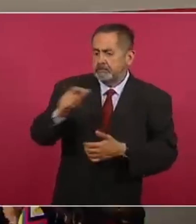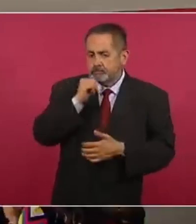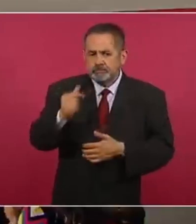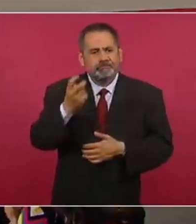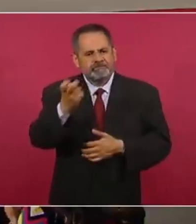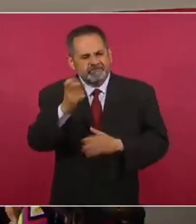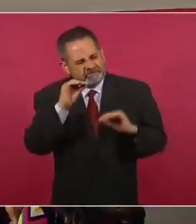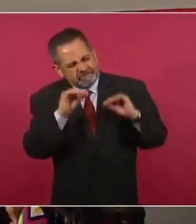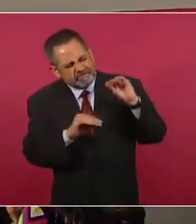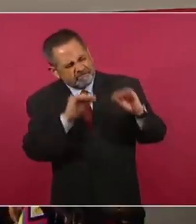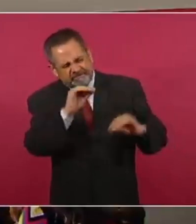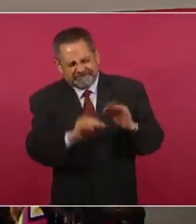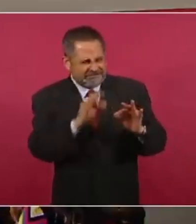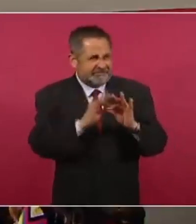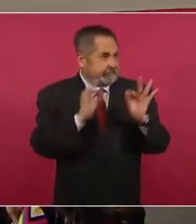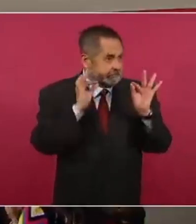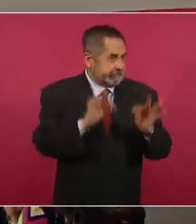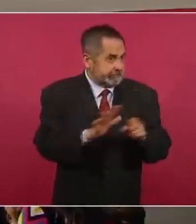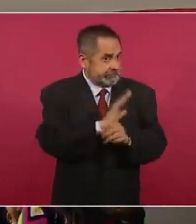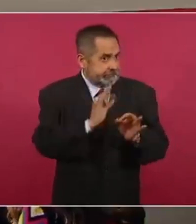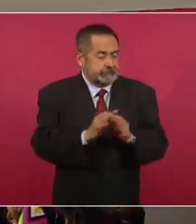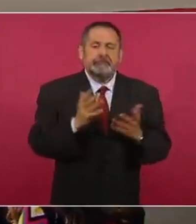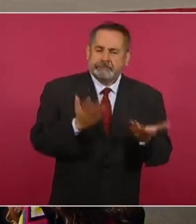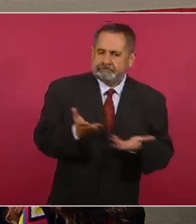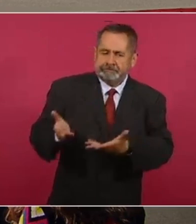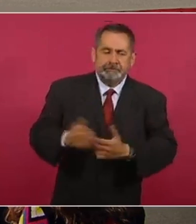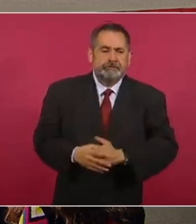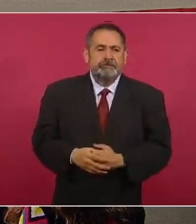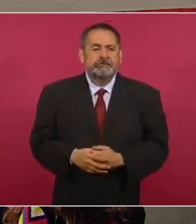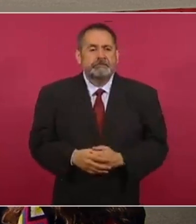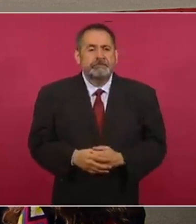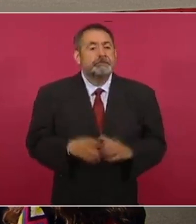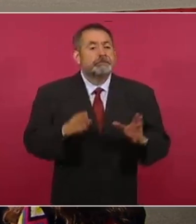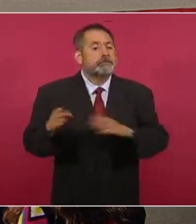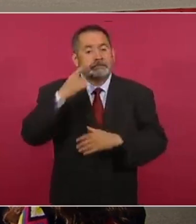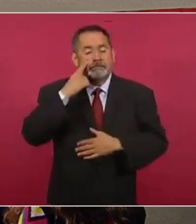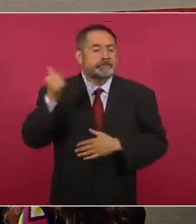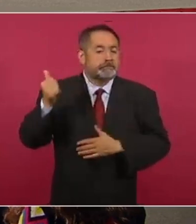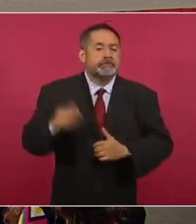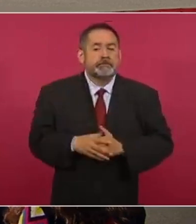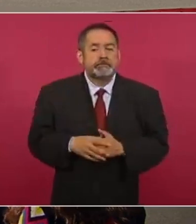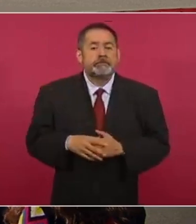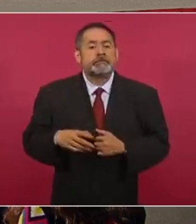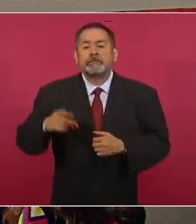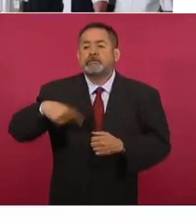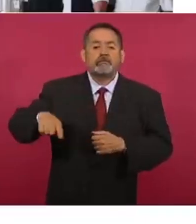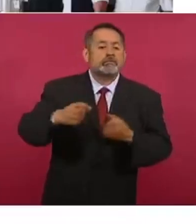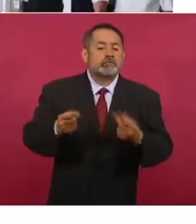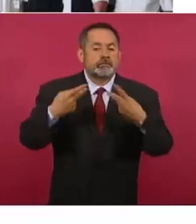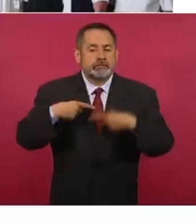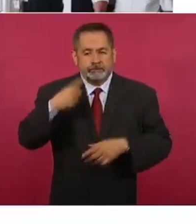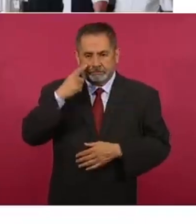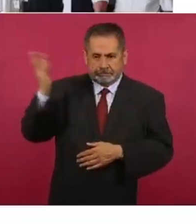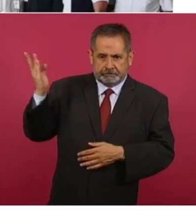personas o ayuda de manera marginal y la siguiente por favor también en el caso del personal en nayarit